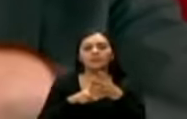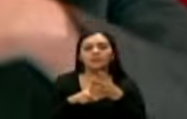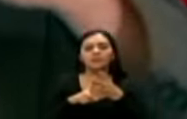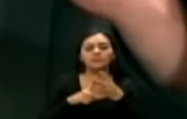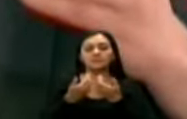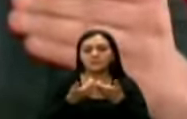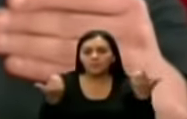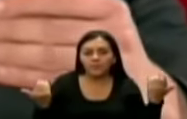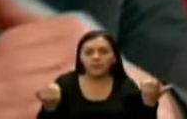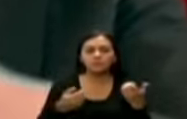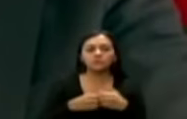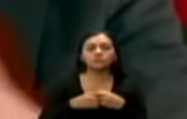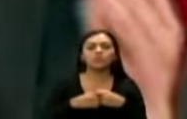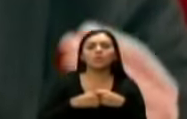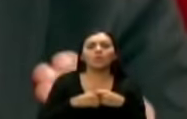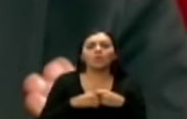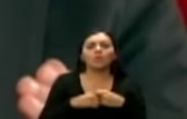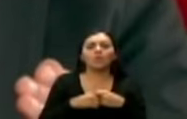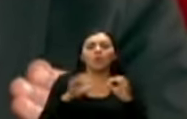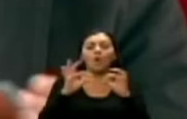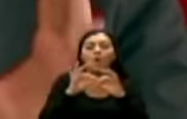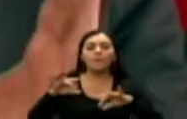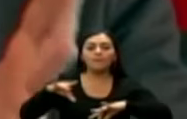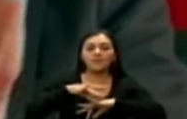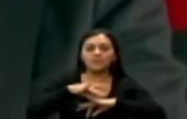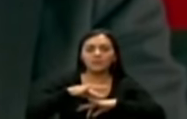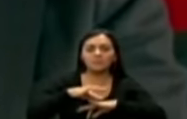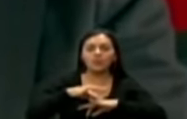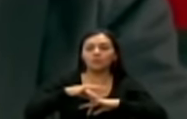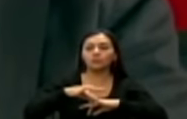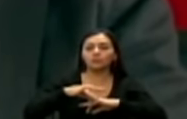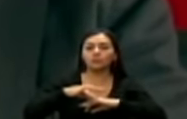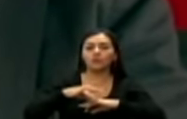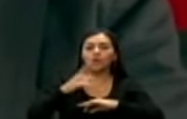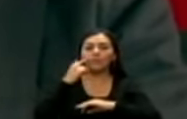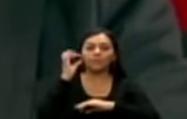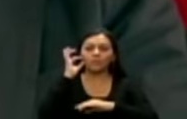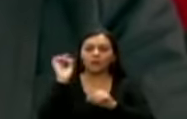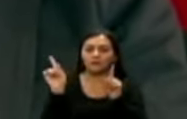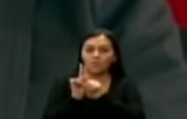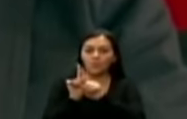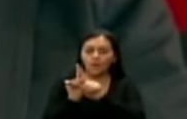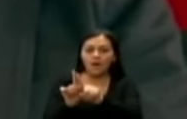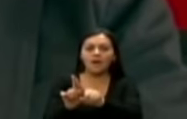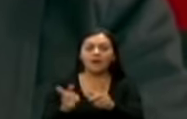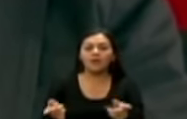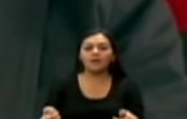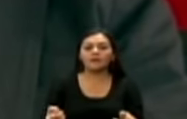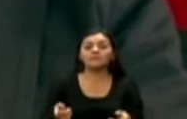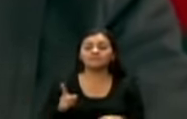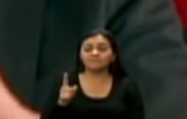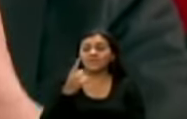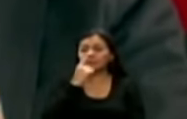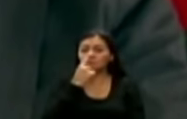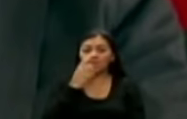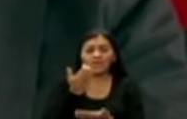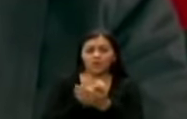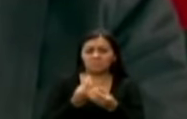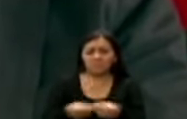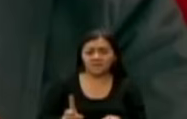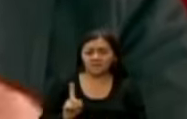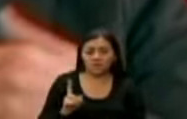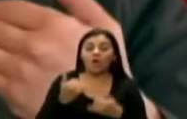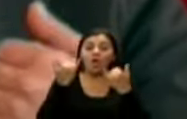divorcio, de matrimonio igualitario, porque afectan intereses económicos. En este sentido, yo creo que ha habido un gran